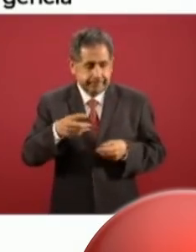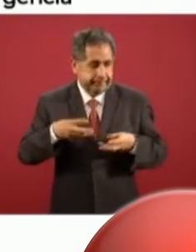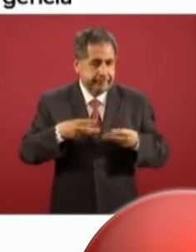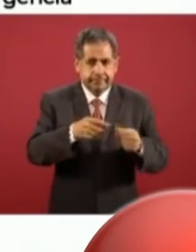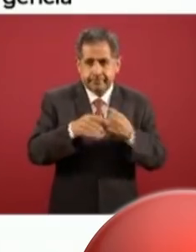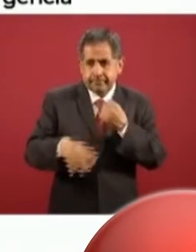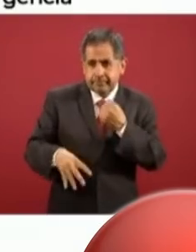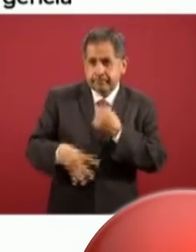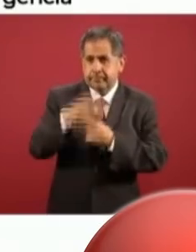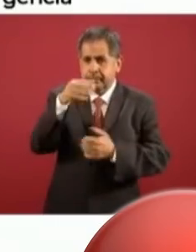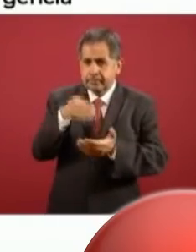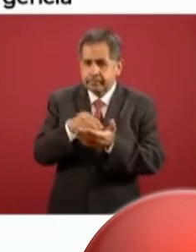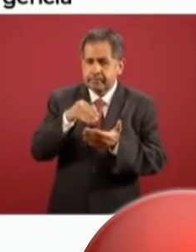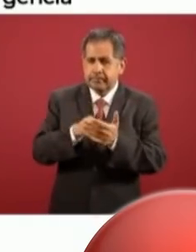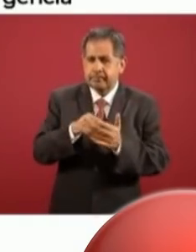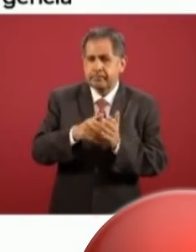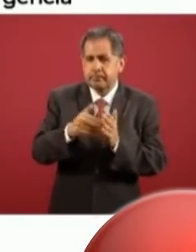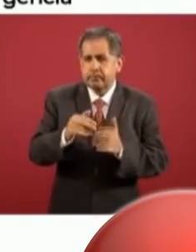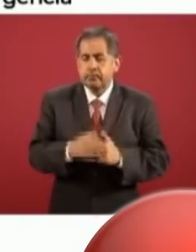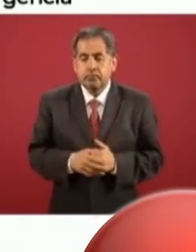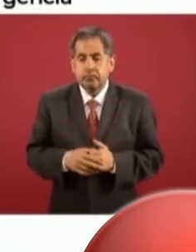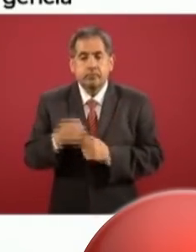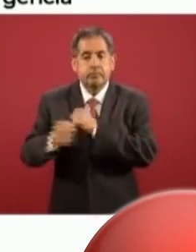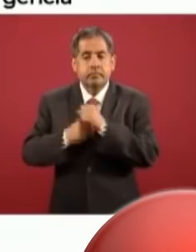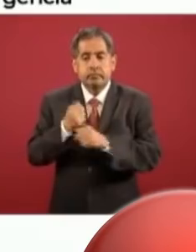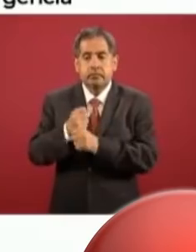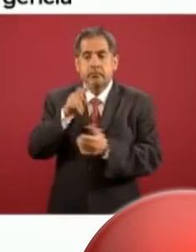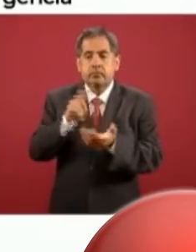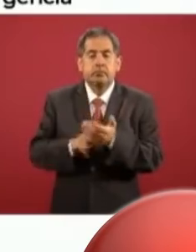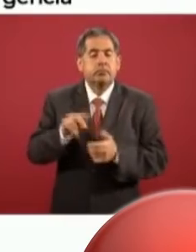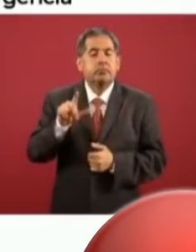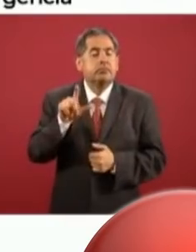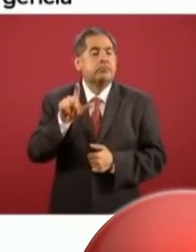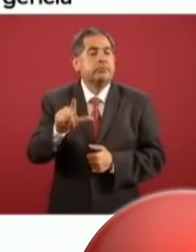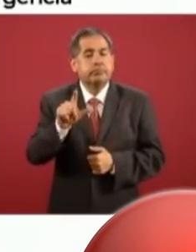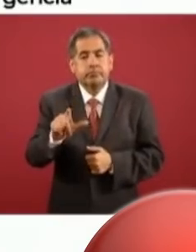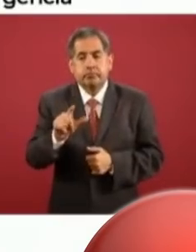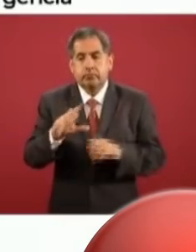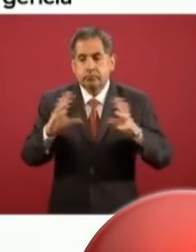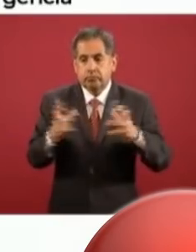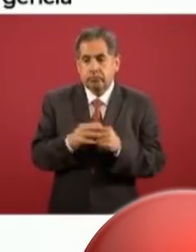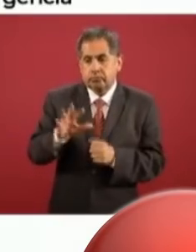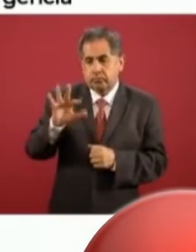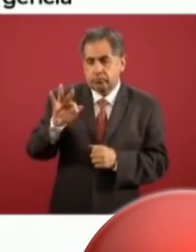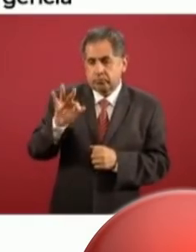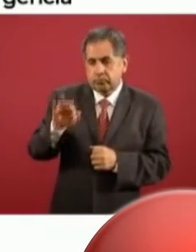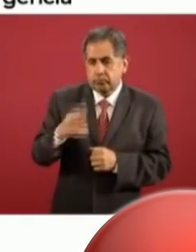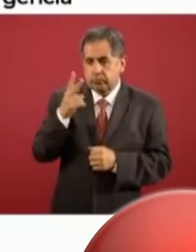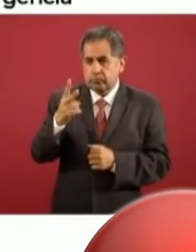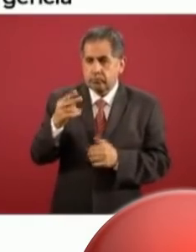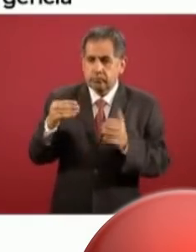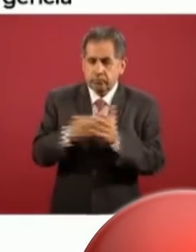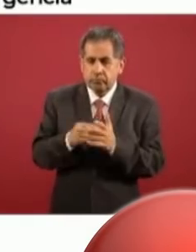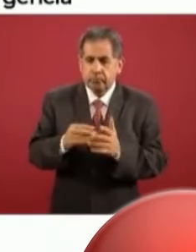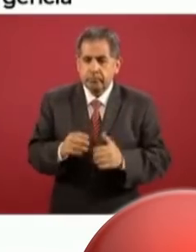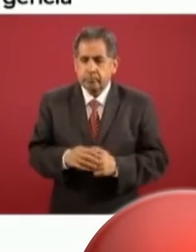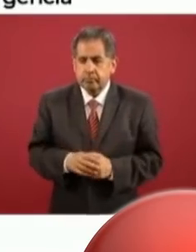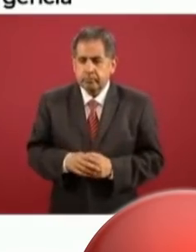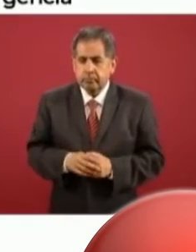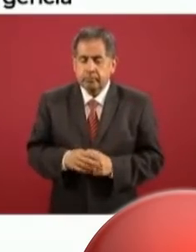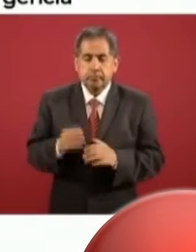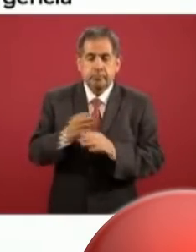de 14,000 millones. Y en el 2017 cerca de 42,000 y